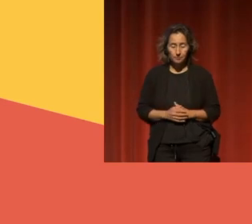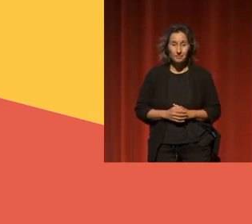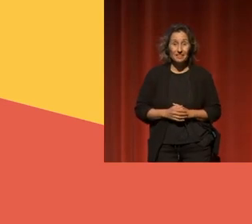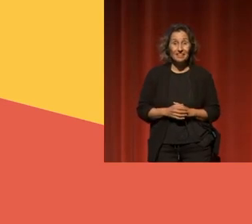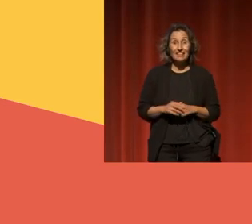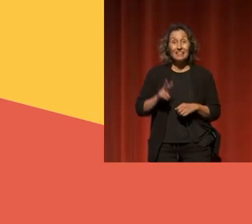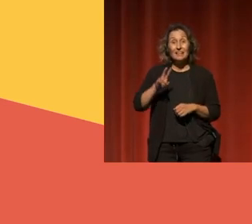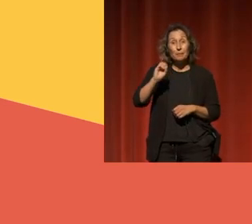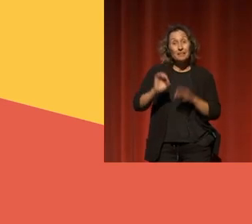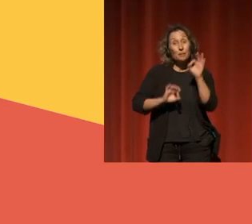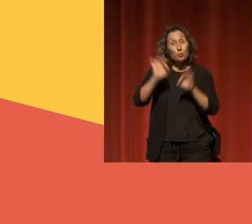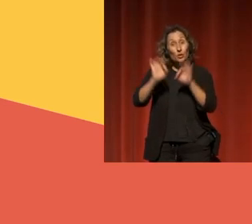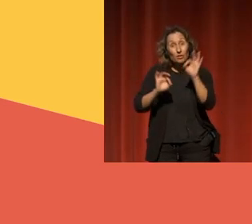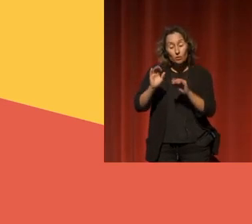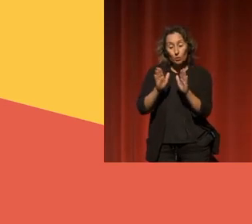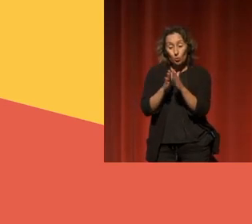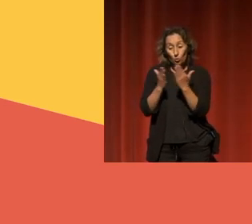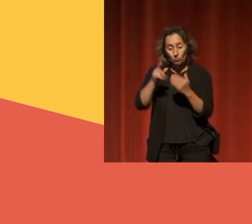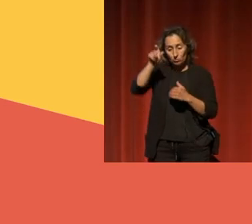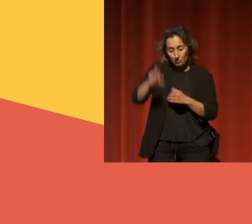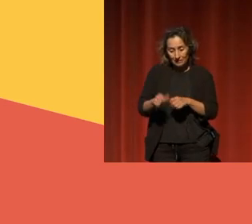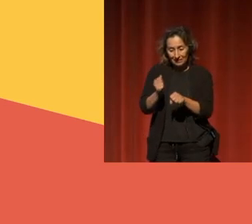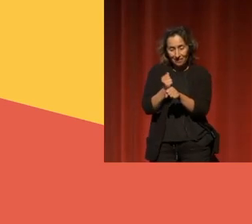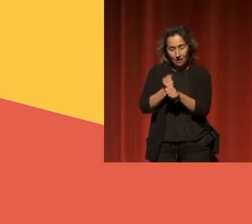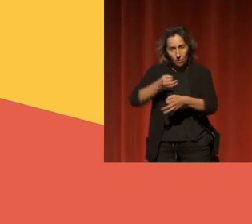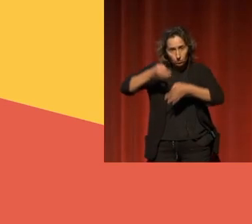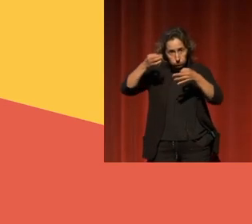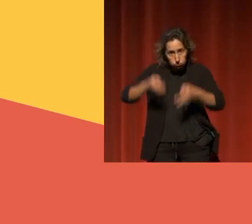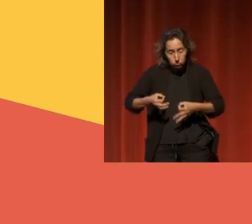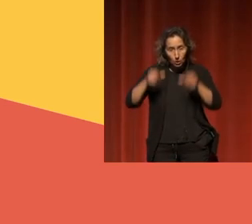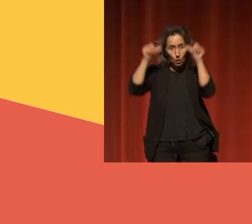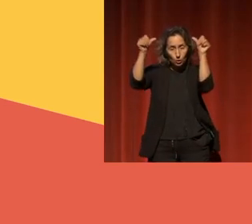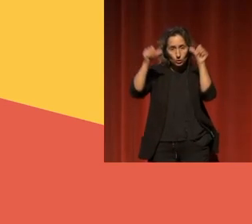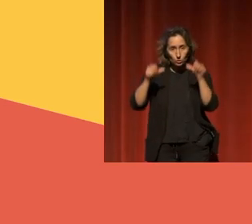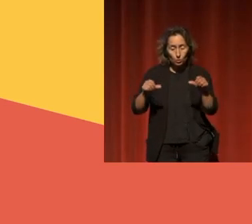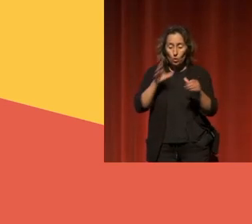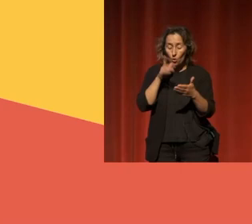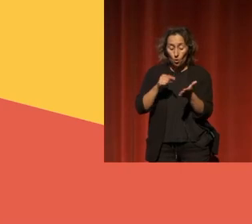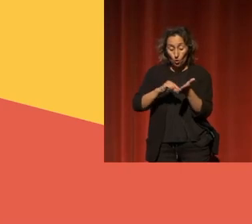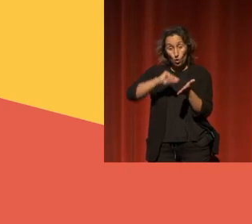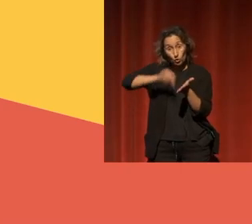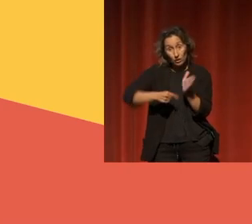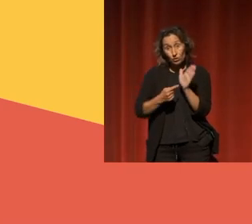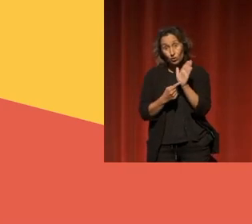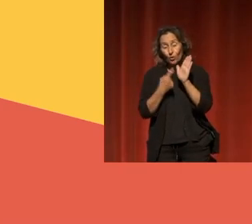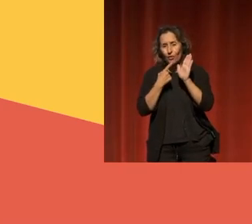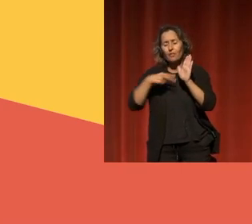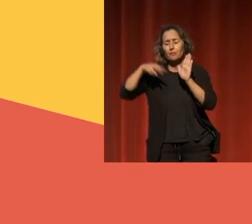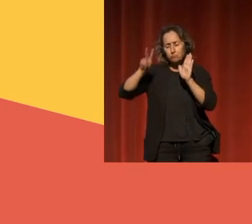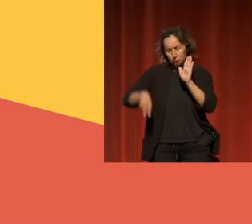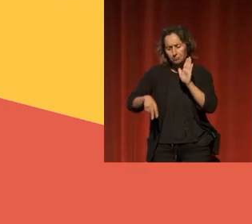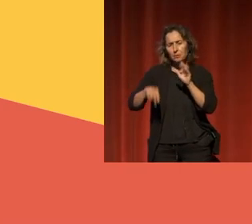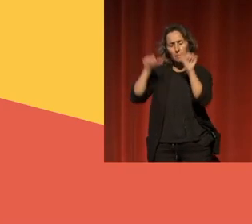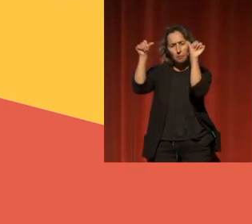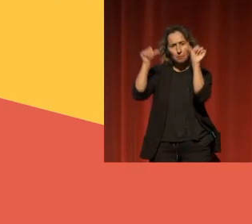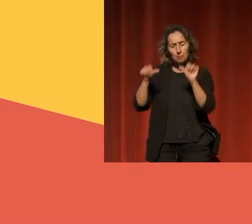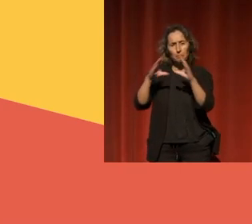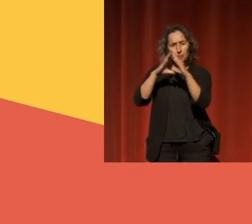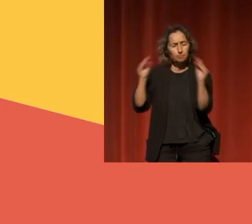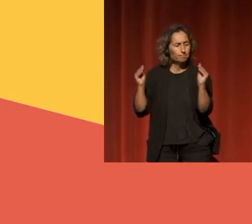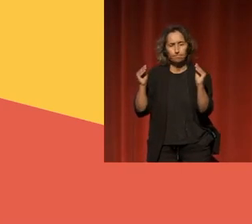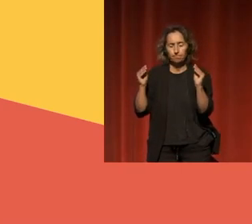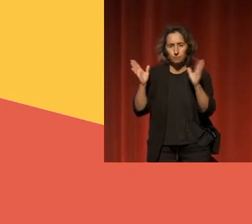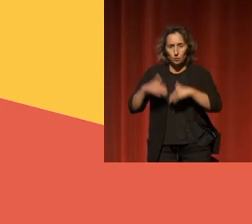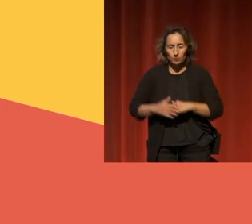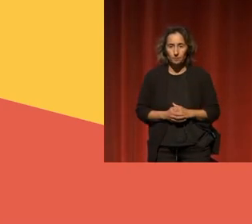cuentan con personal bibliotecario cualificado o reconocido por contrato al menos y finalmente encontramos